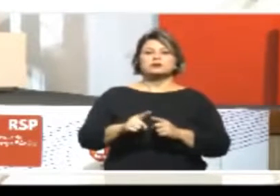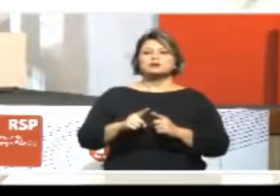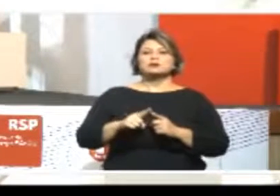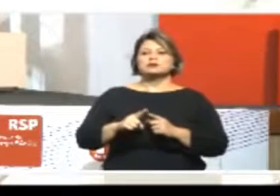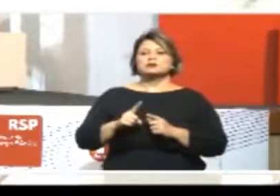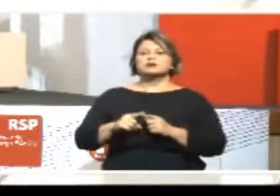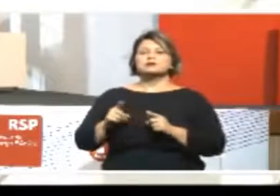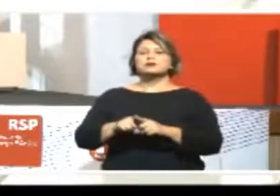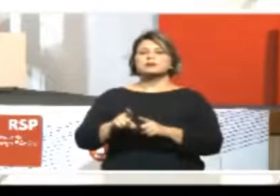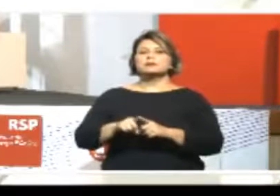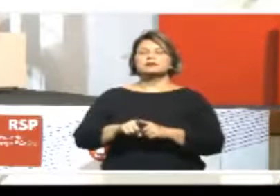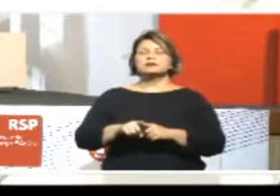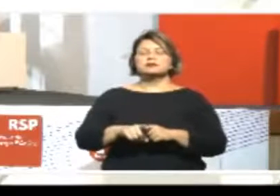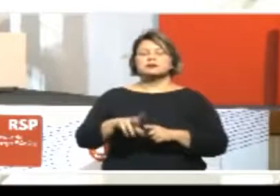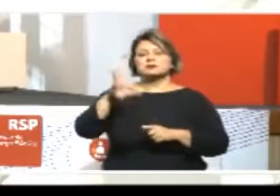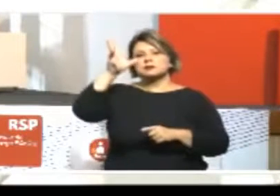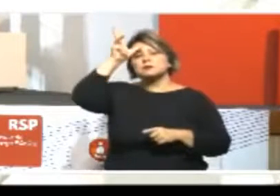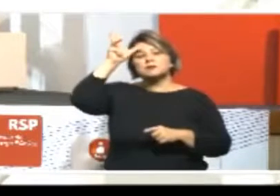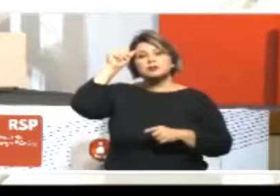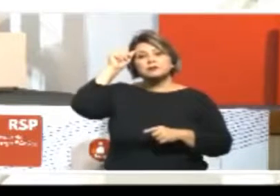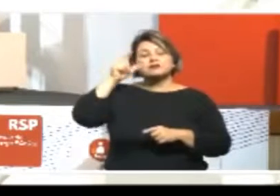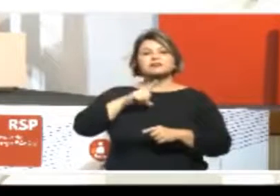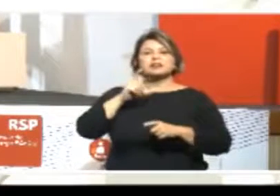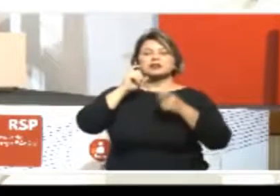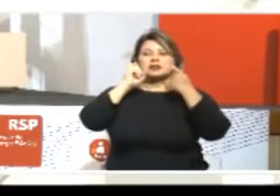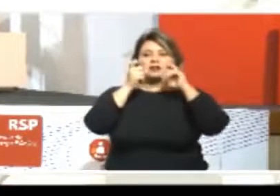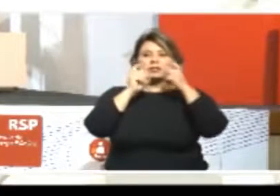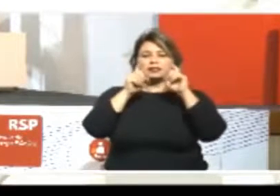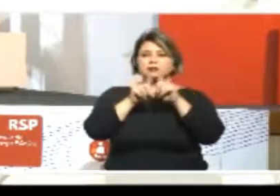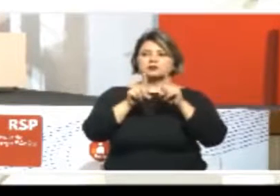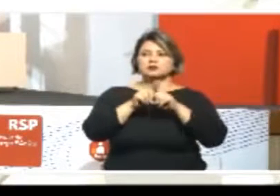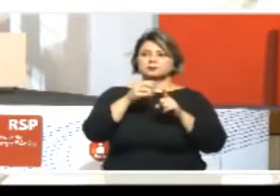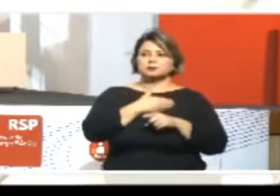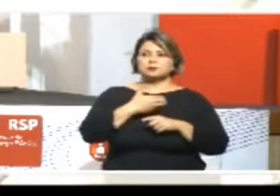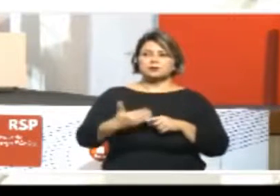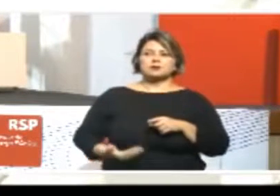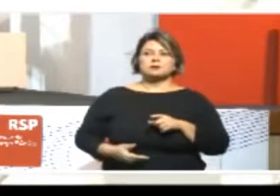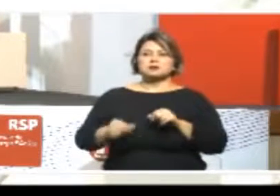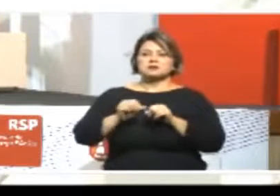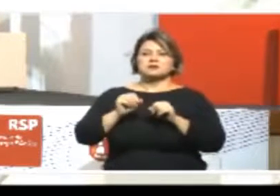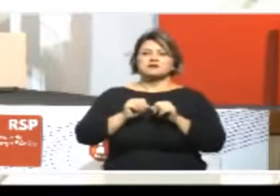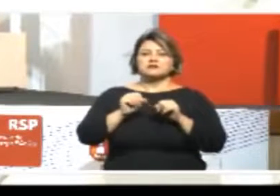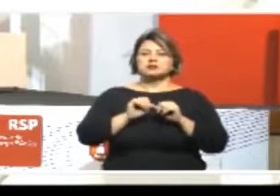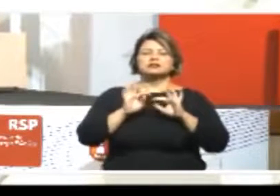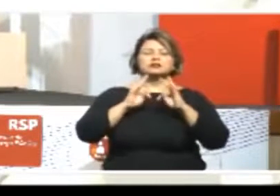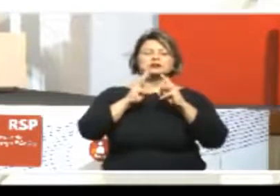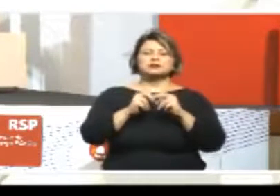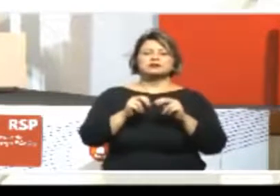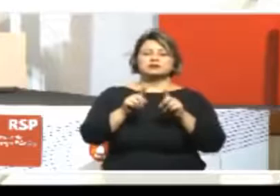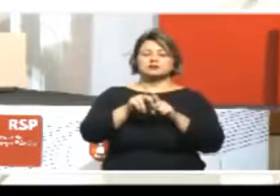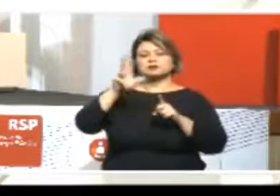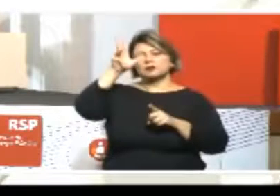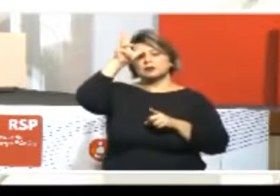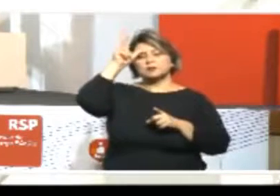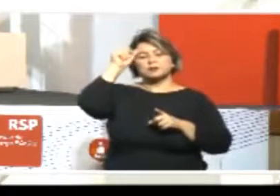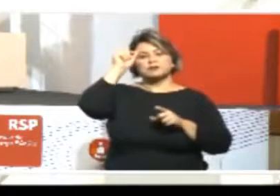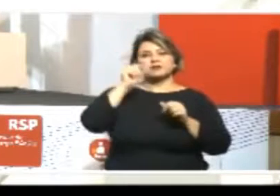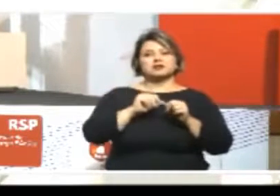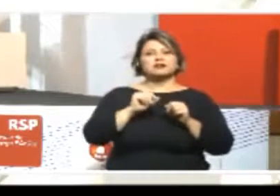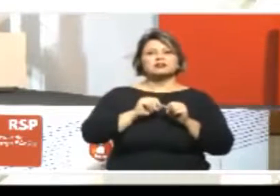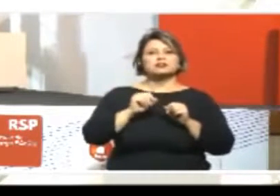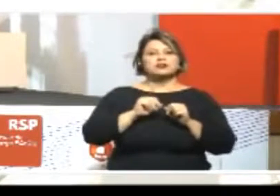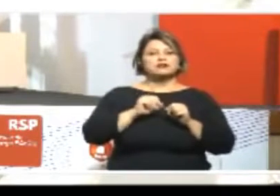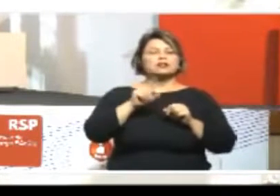administrador de gobierno que hace todas las funciones administrativas y el alcalde solamente se encarga de las funciones políticas.